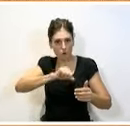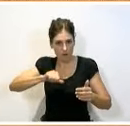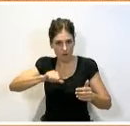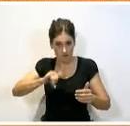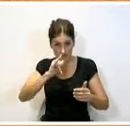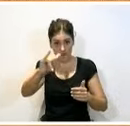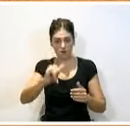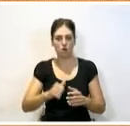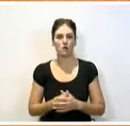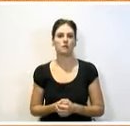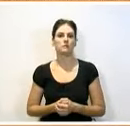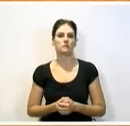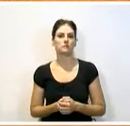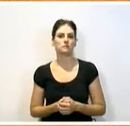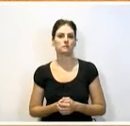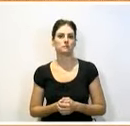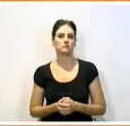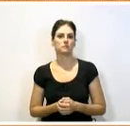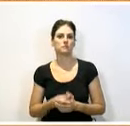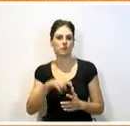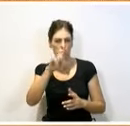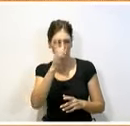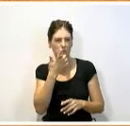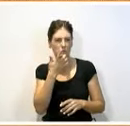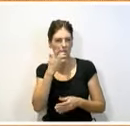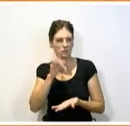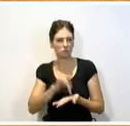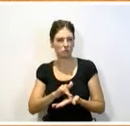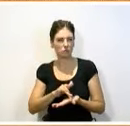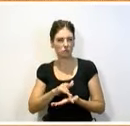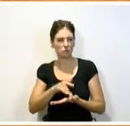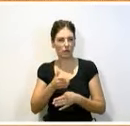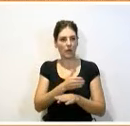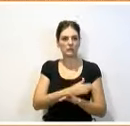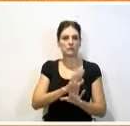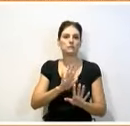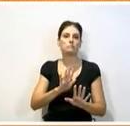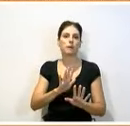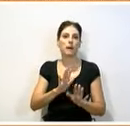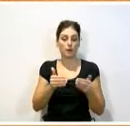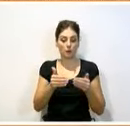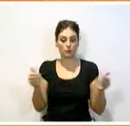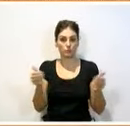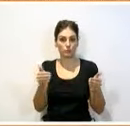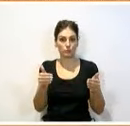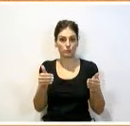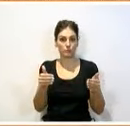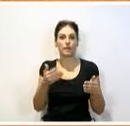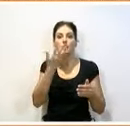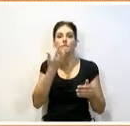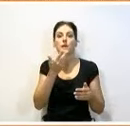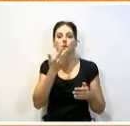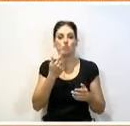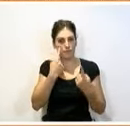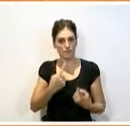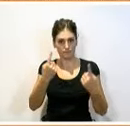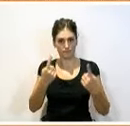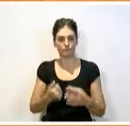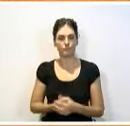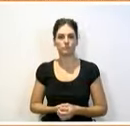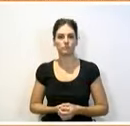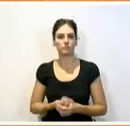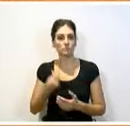Rioja. No sé si los hubo antes, pero estos son los primeros que se conocen. Coincide con